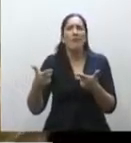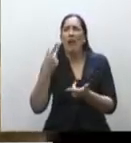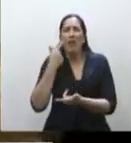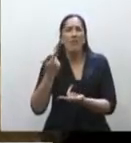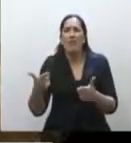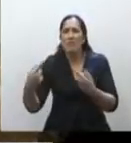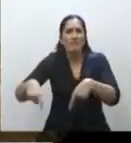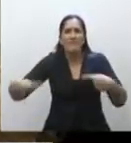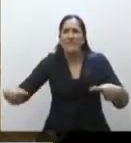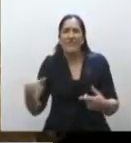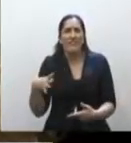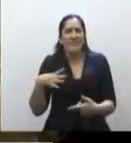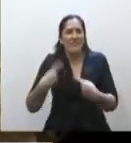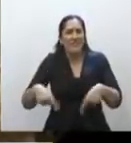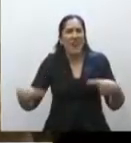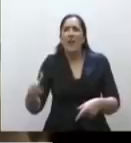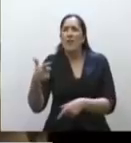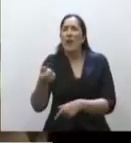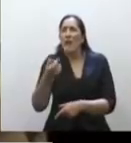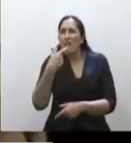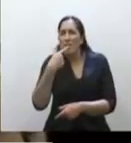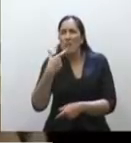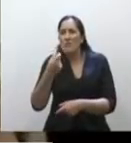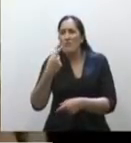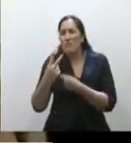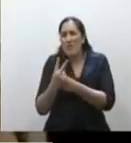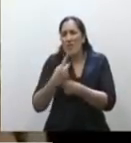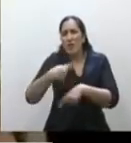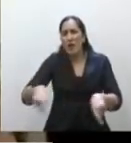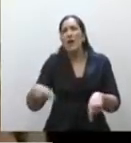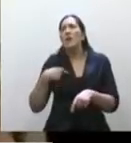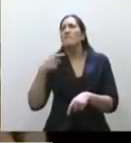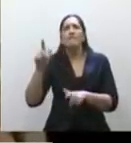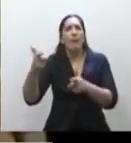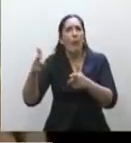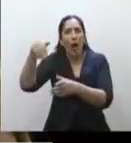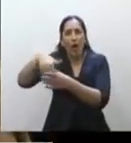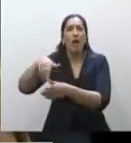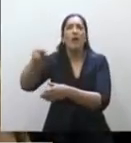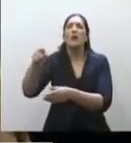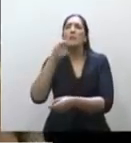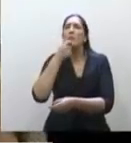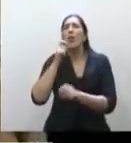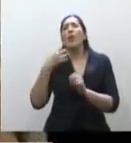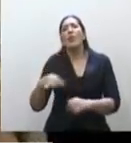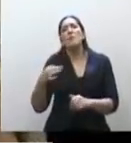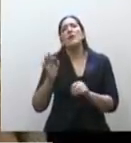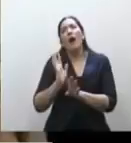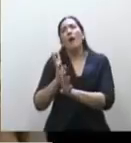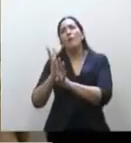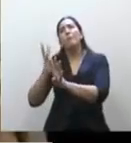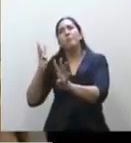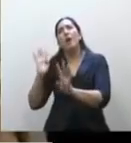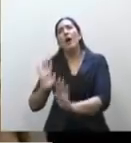cantidad de anticonceptivos y tienen que esperar horas para 25 mujeres en un